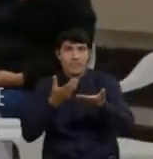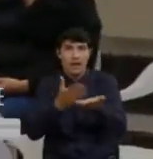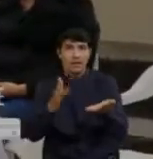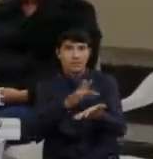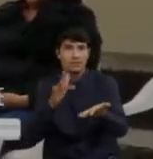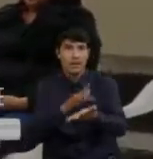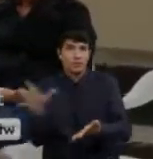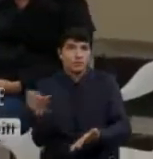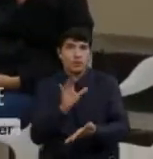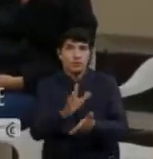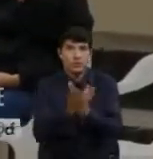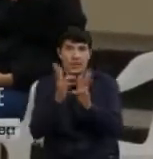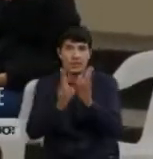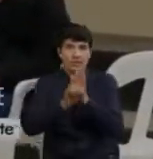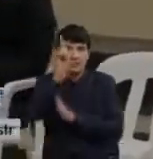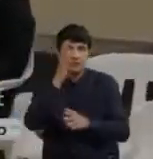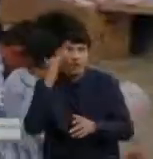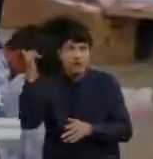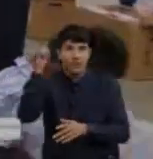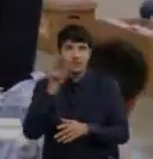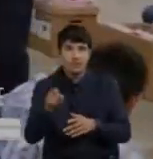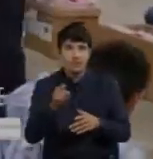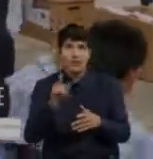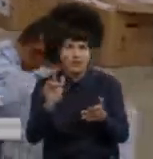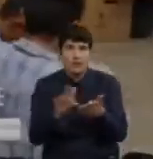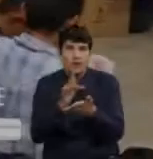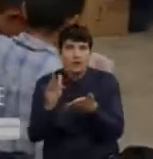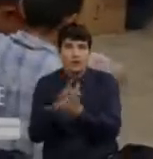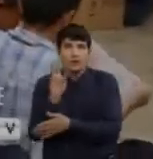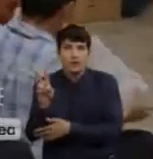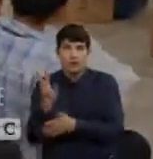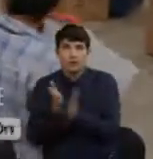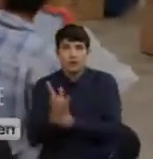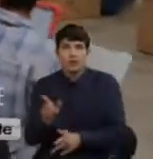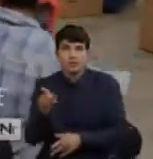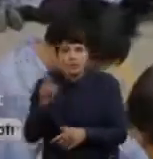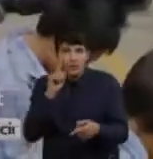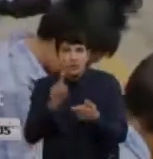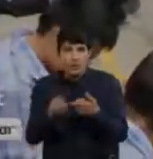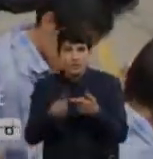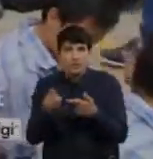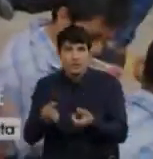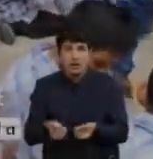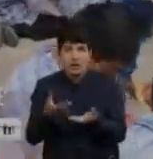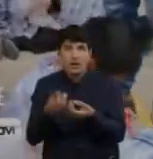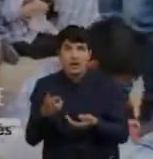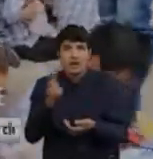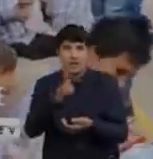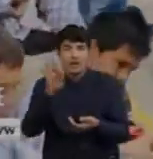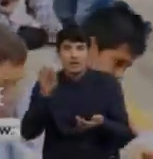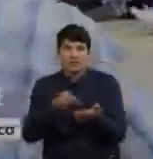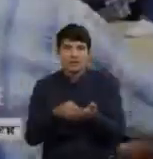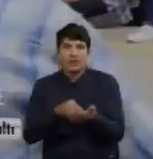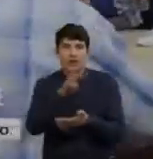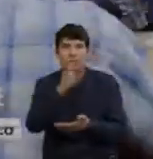soporte a su desarrollo académico con una relación de una tableta por cada dos estudiantes buscarán atender la población de 28.800